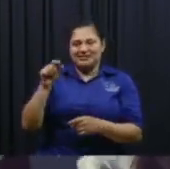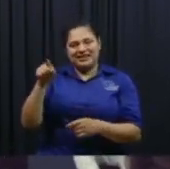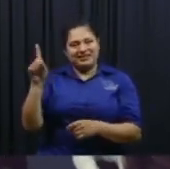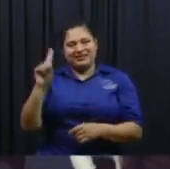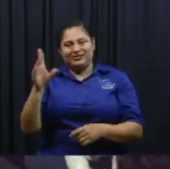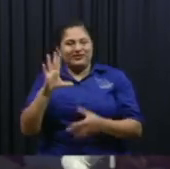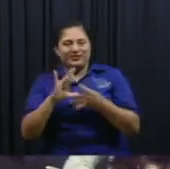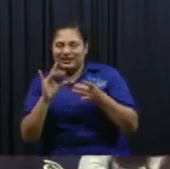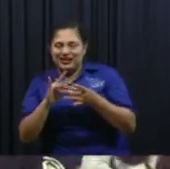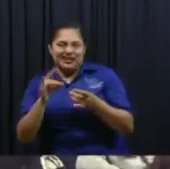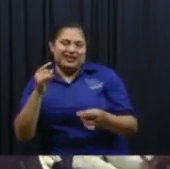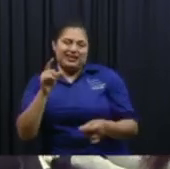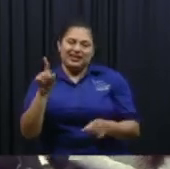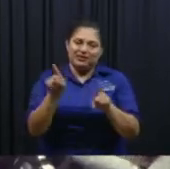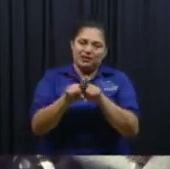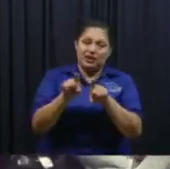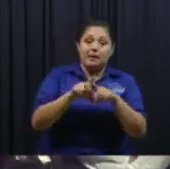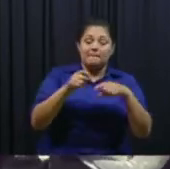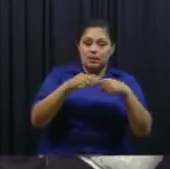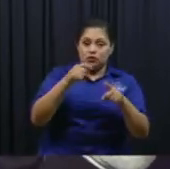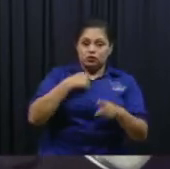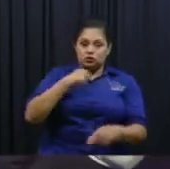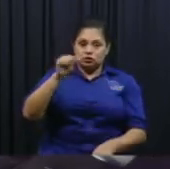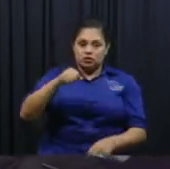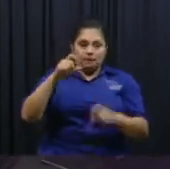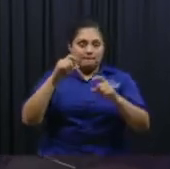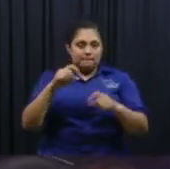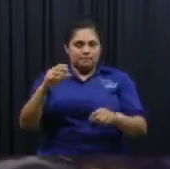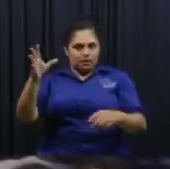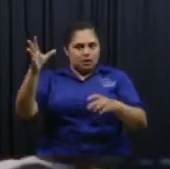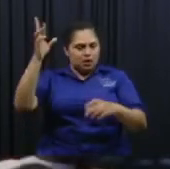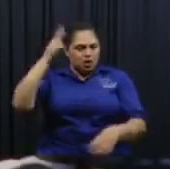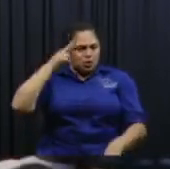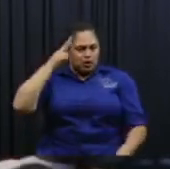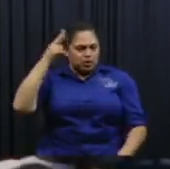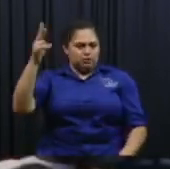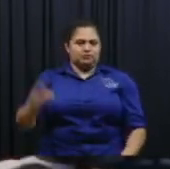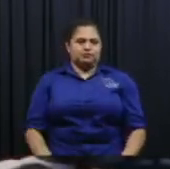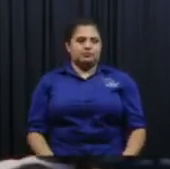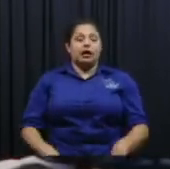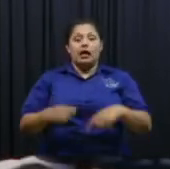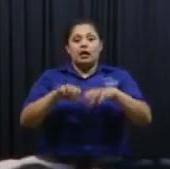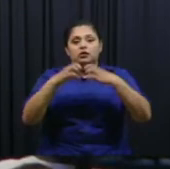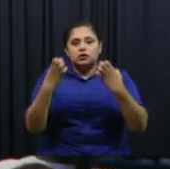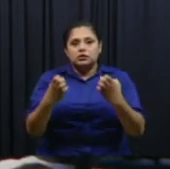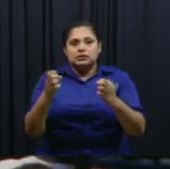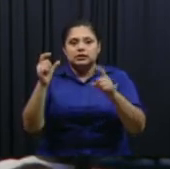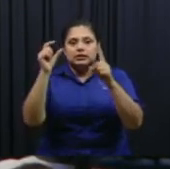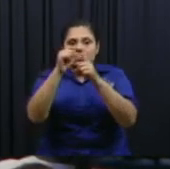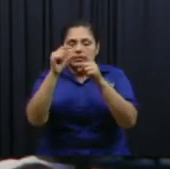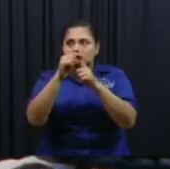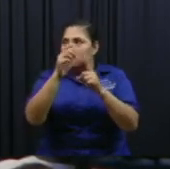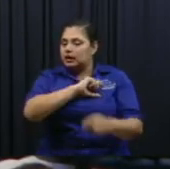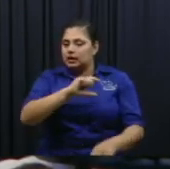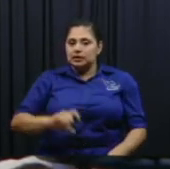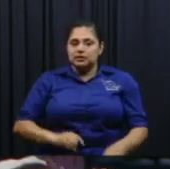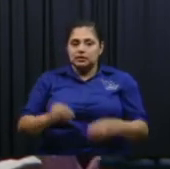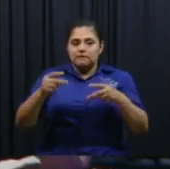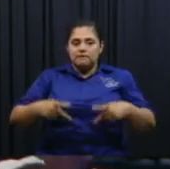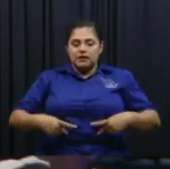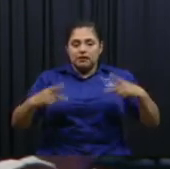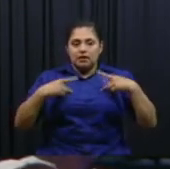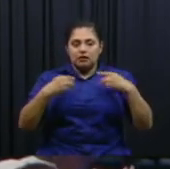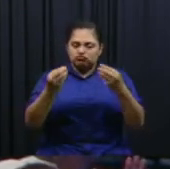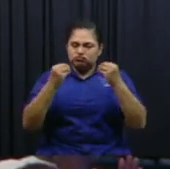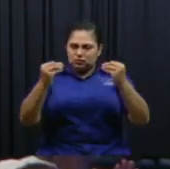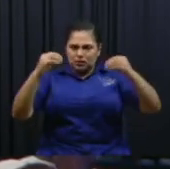pero yo sí lo fotografié lo que me dijo entonces que la palabra de Cristo habite abundantemente